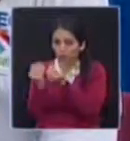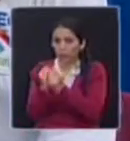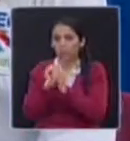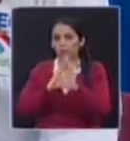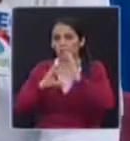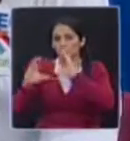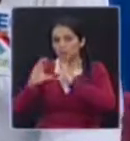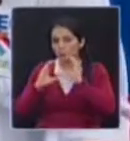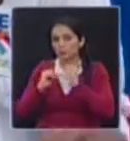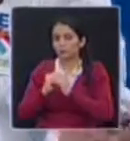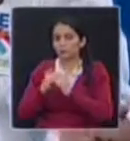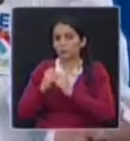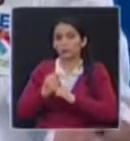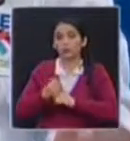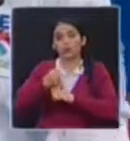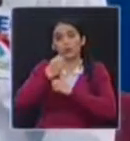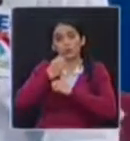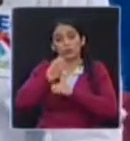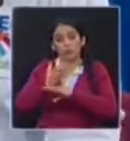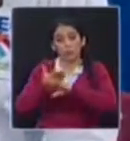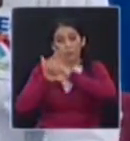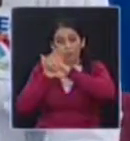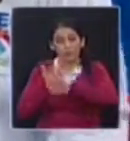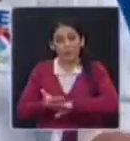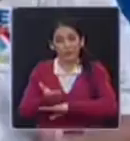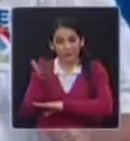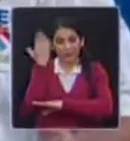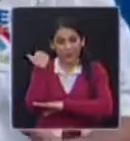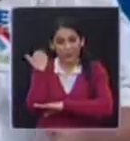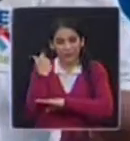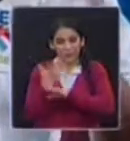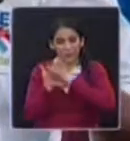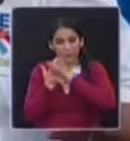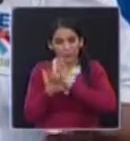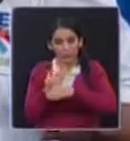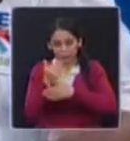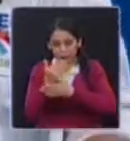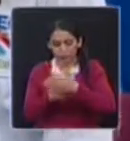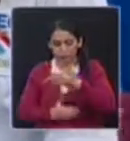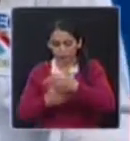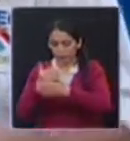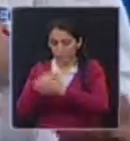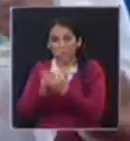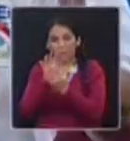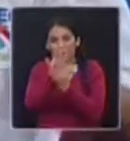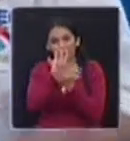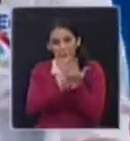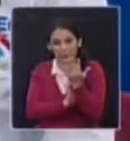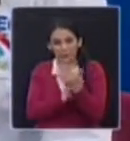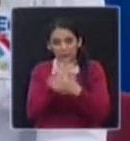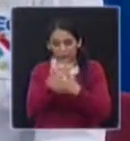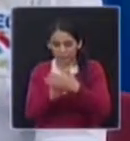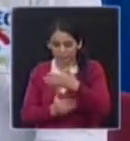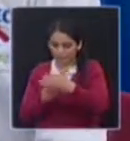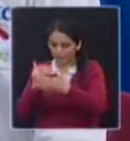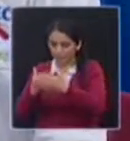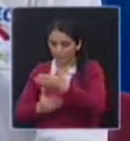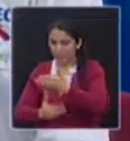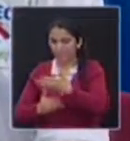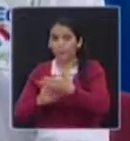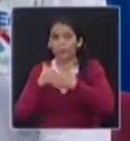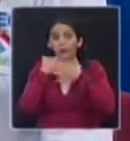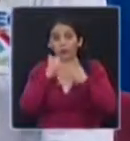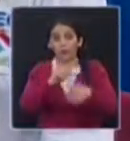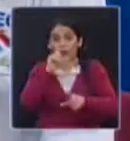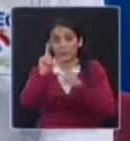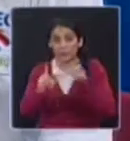voluntad de adoptar el Proyecto Ecuador, que fue un proyecto hecho por el campesinado ecuatoriano para todos los ecuatorianos en